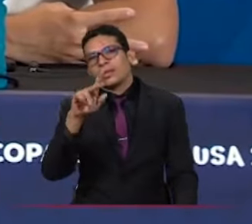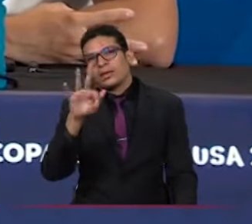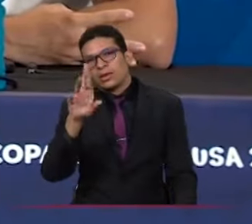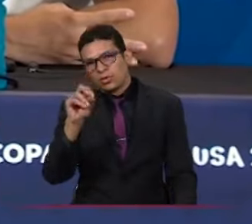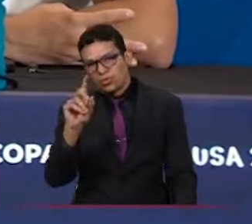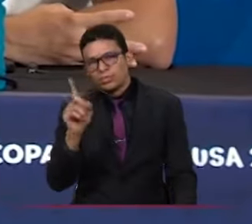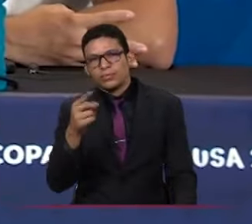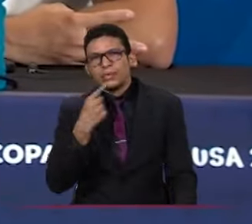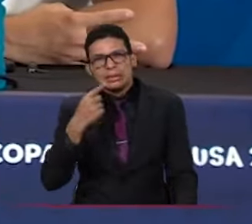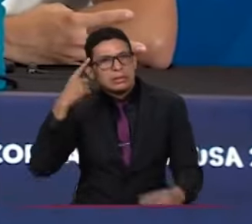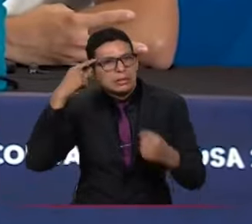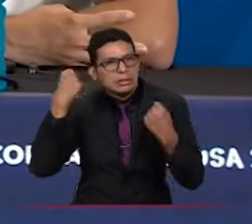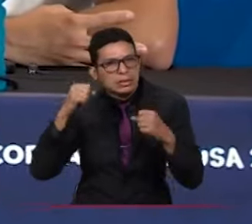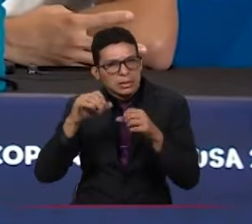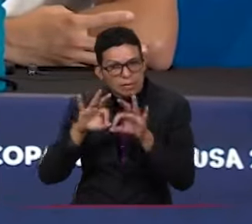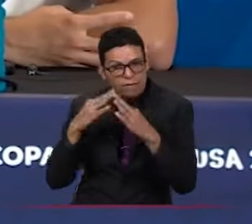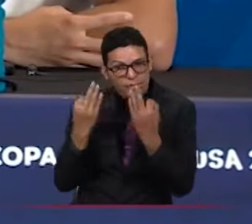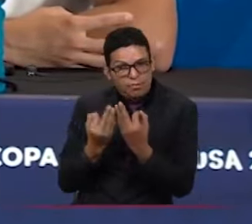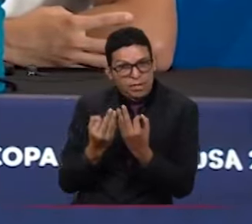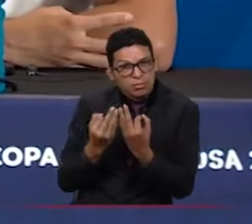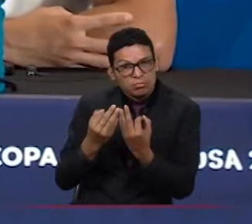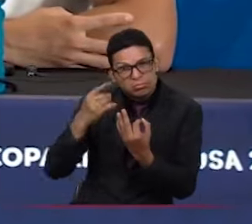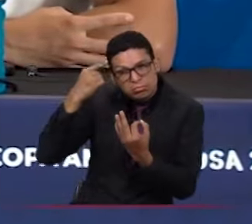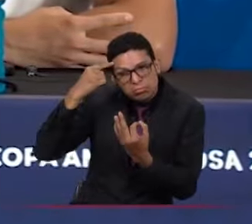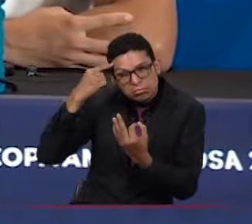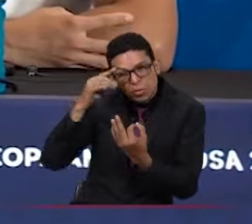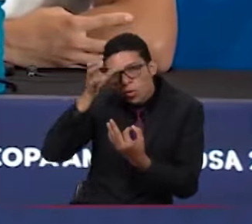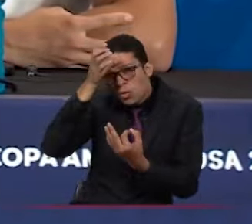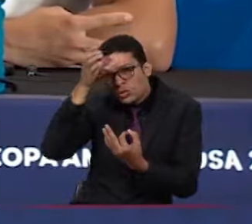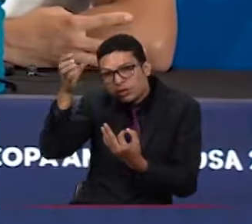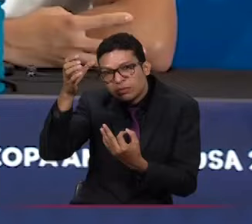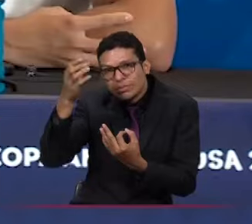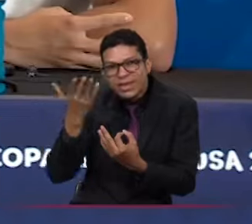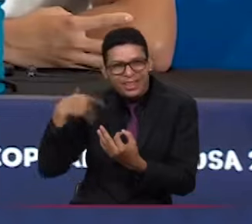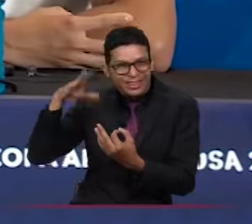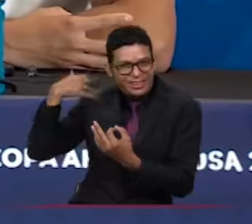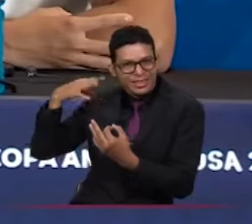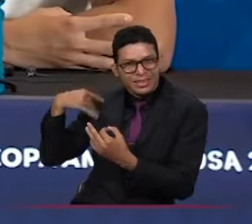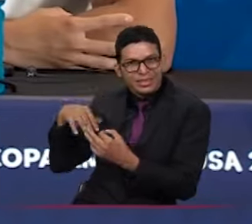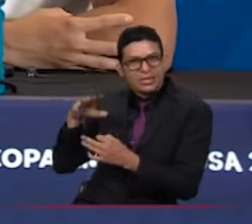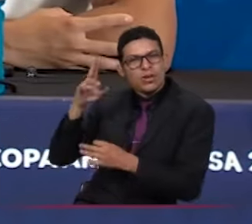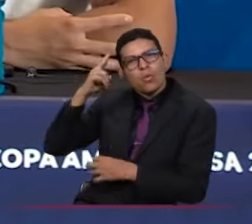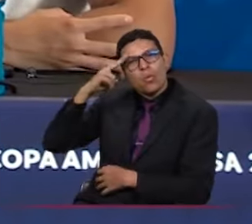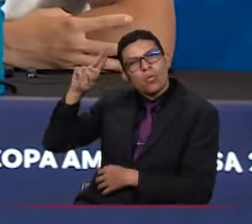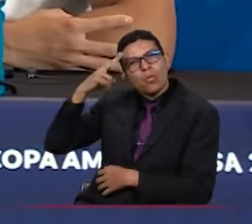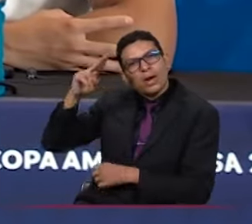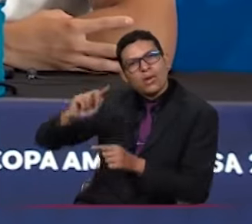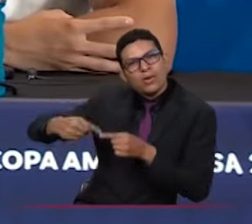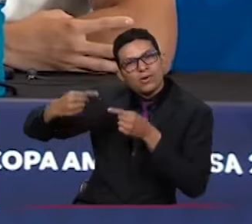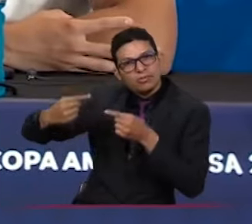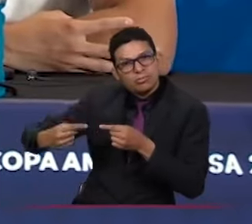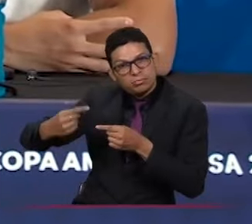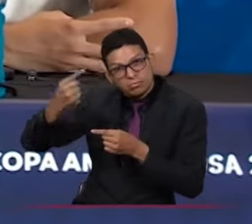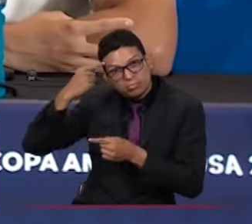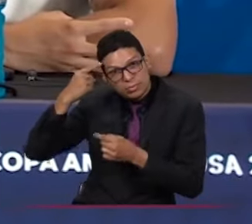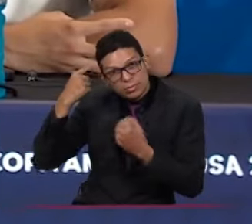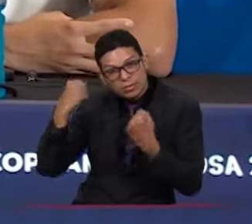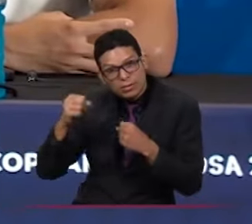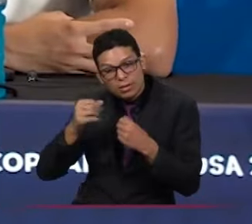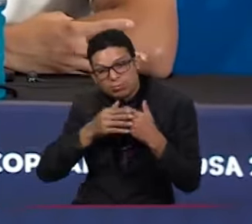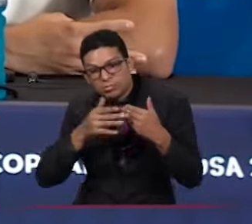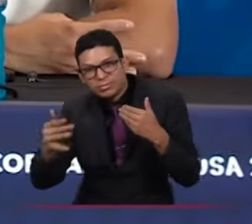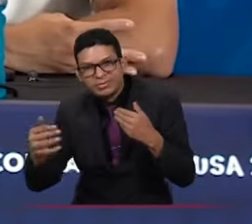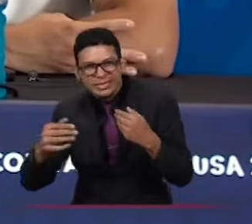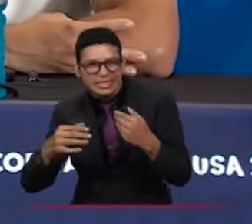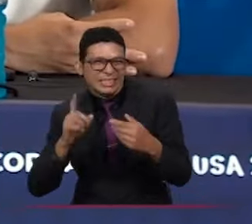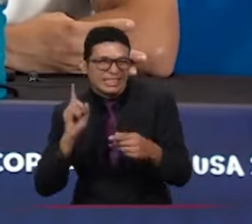ustedes por sus familias? Quisiera saber tu concepto de lo que aconteció en el compromiso Colombia-Uruguay postpartido